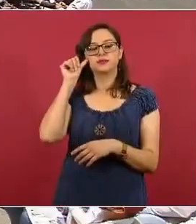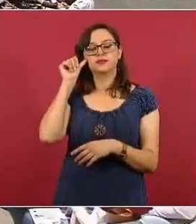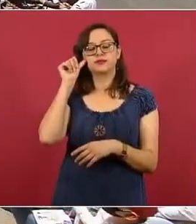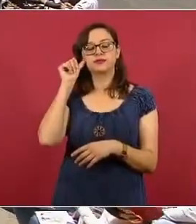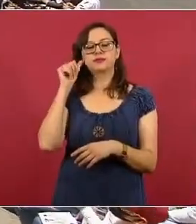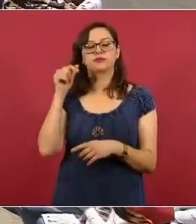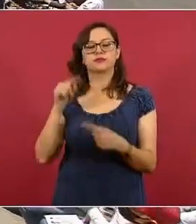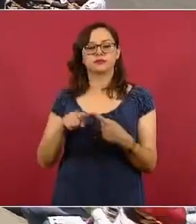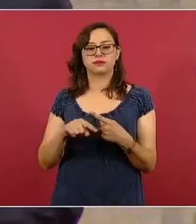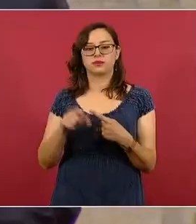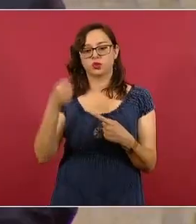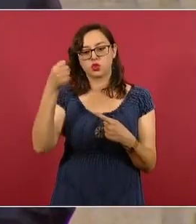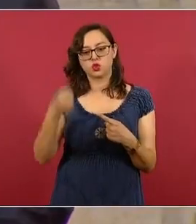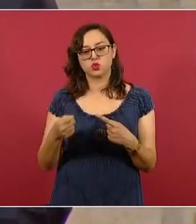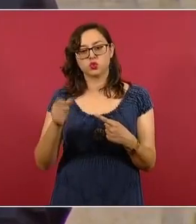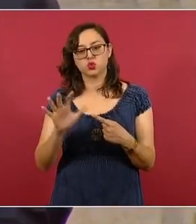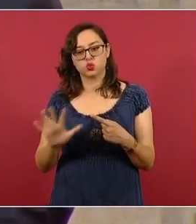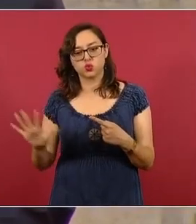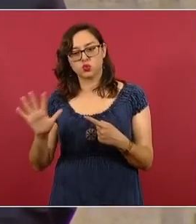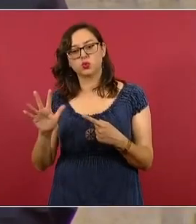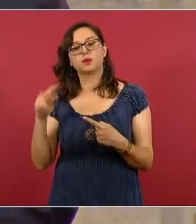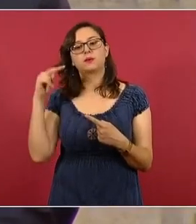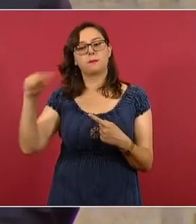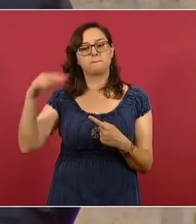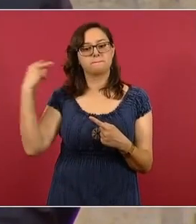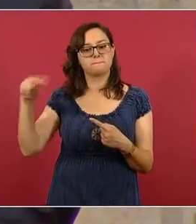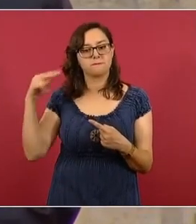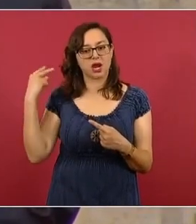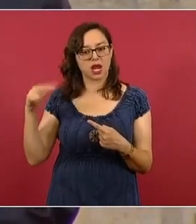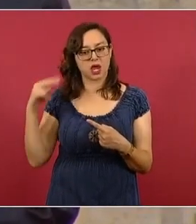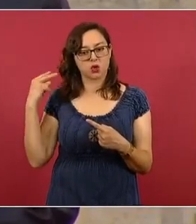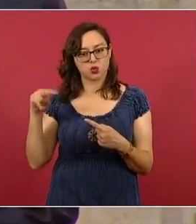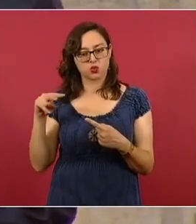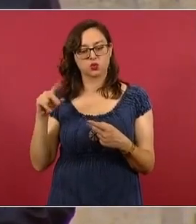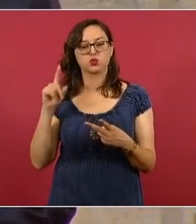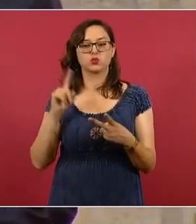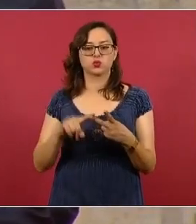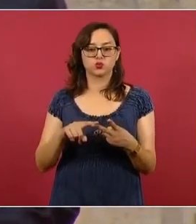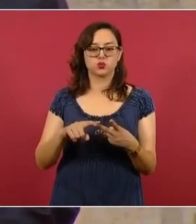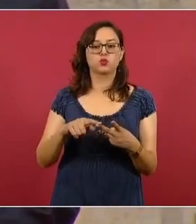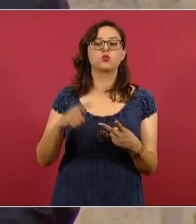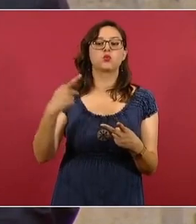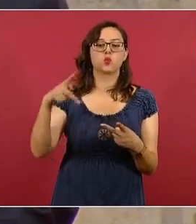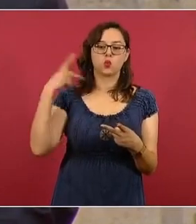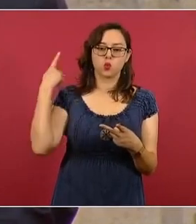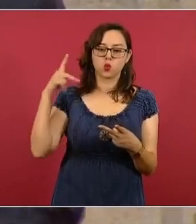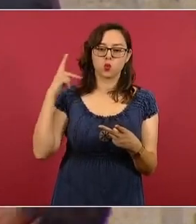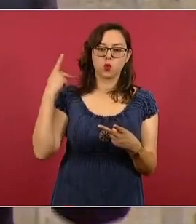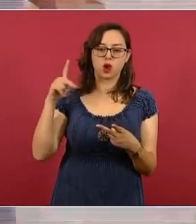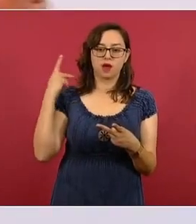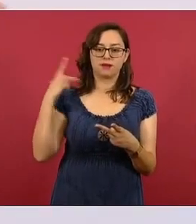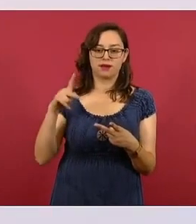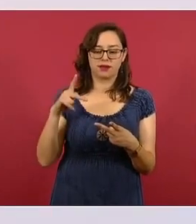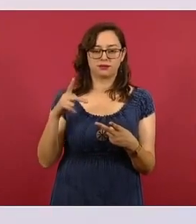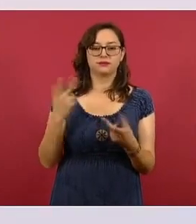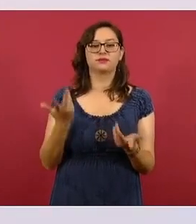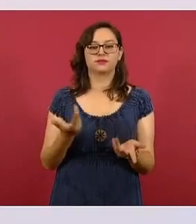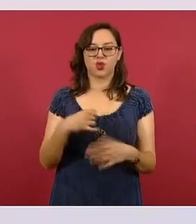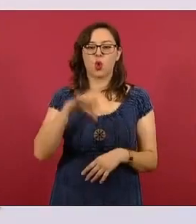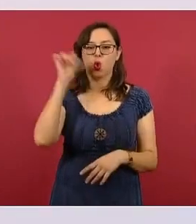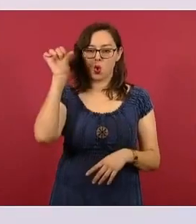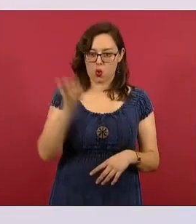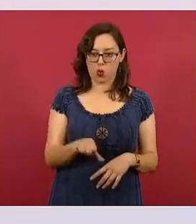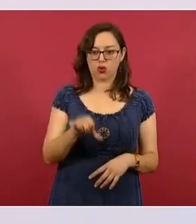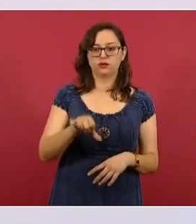compañeras, compañeros del sureste, en Veracruz, y en la tarde en Puebla. Y ya